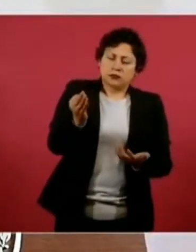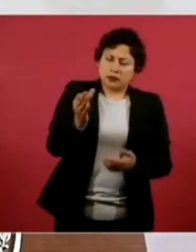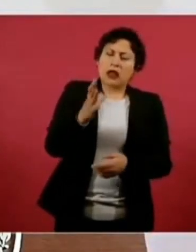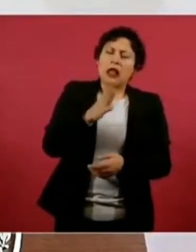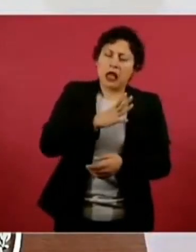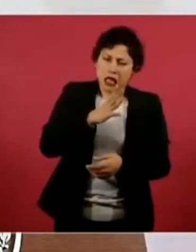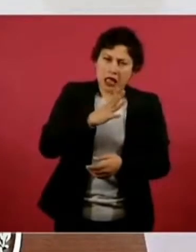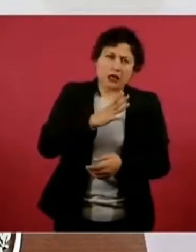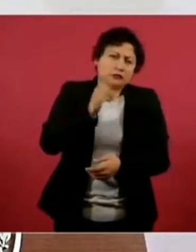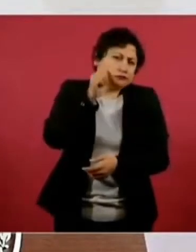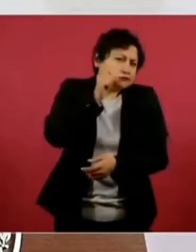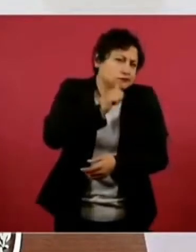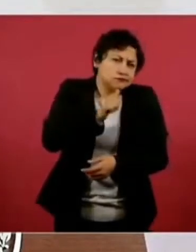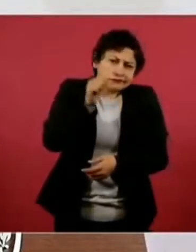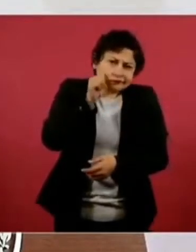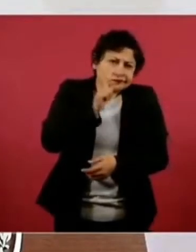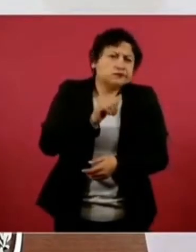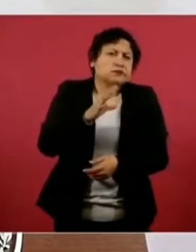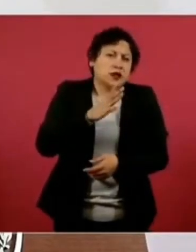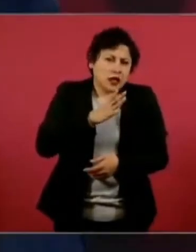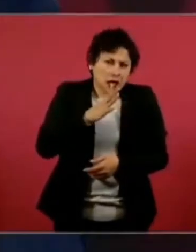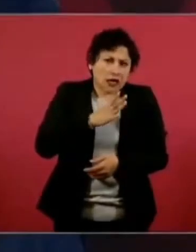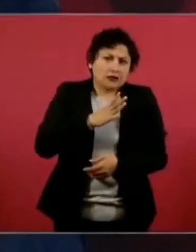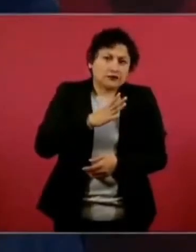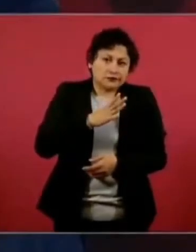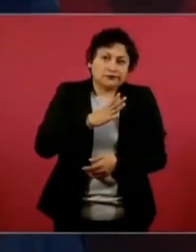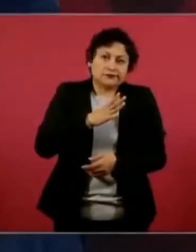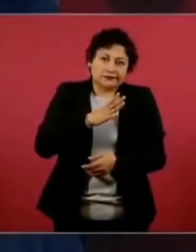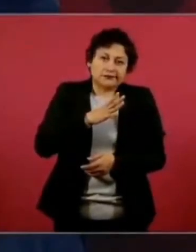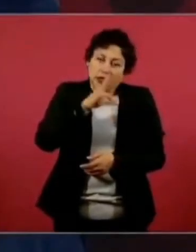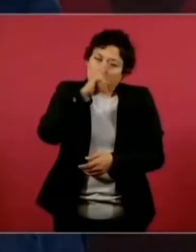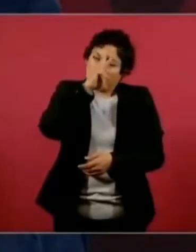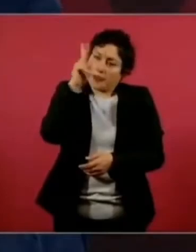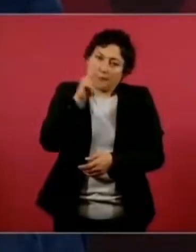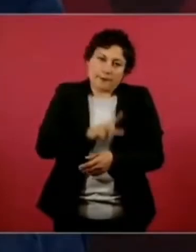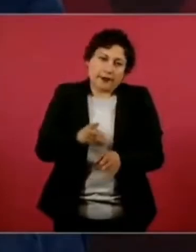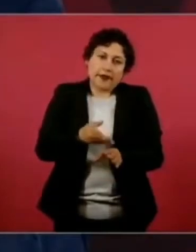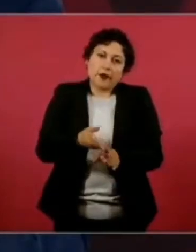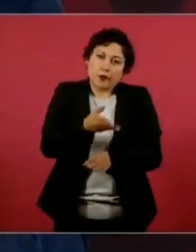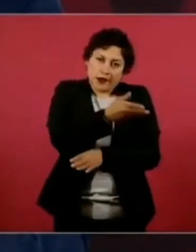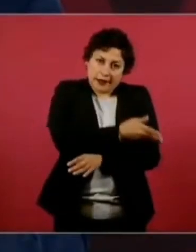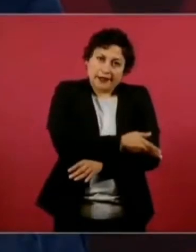Y repito, más en las épocas de decadencia.